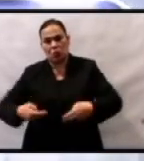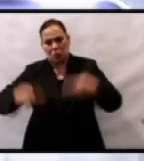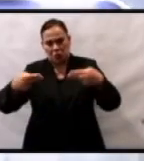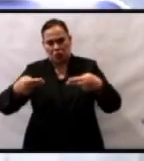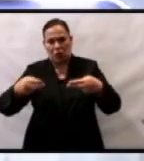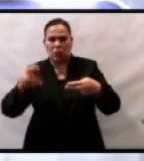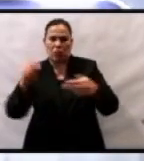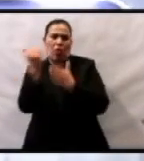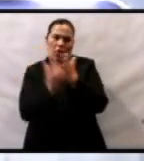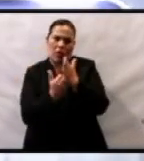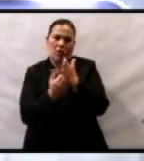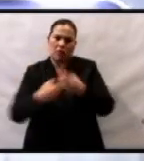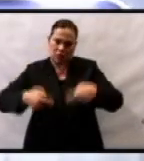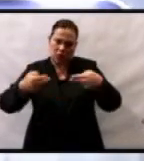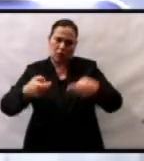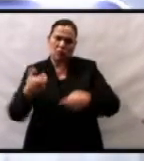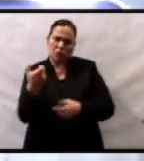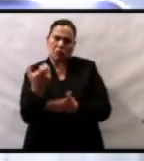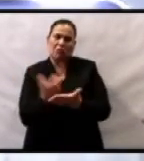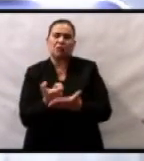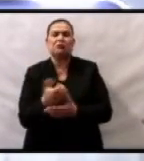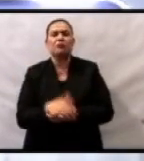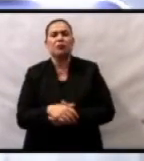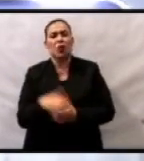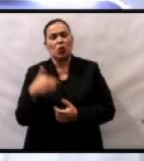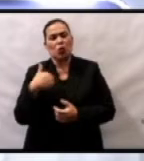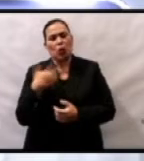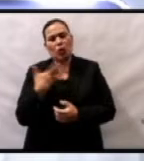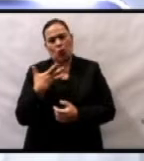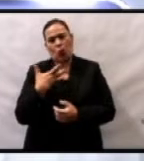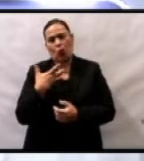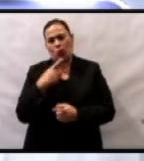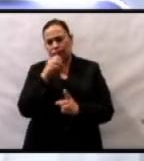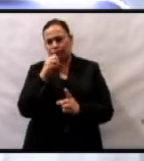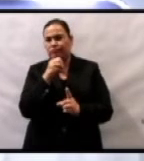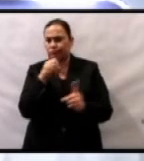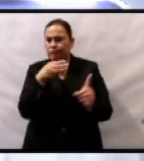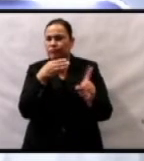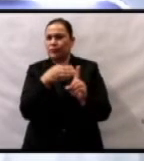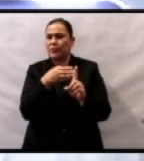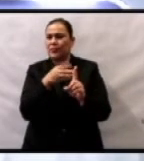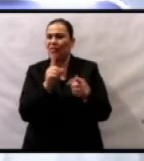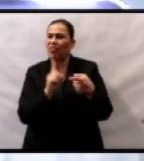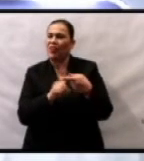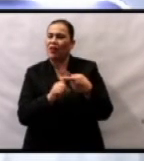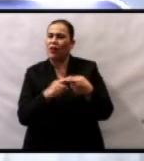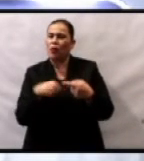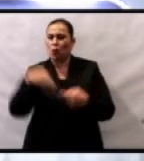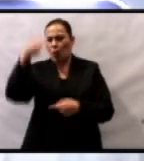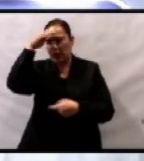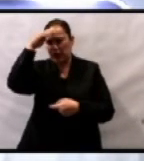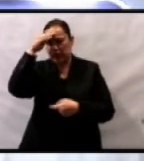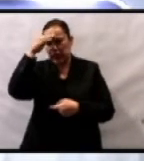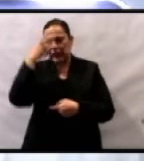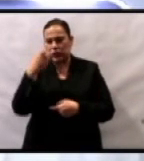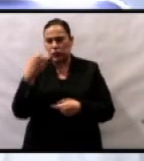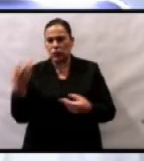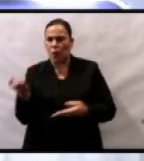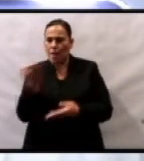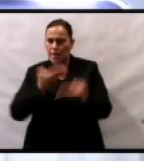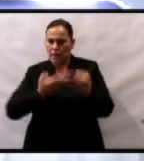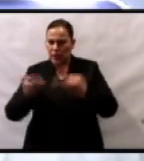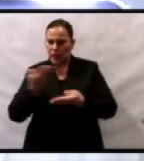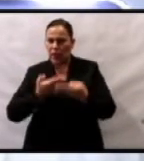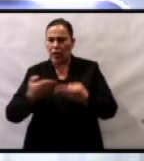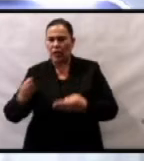del municipio. Me llevo como tarea el revisar al gobernador el tema del Hospital